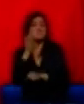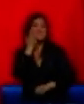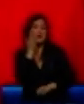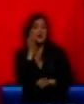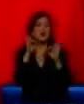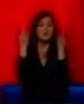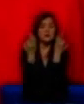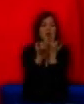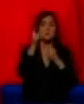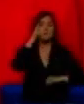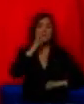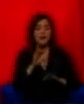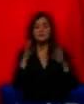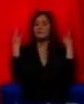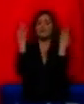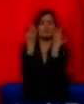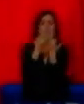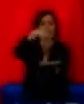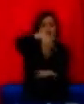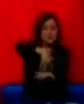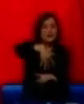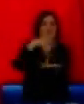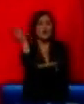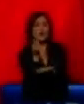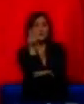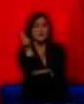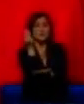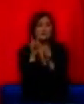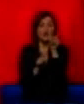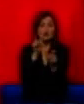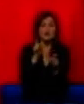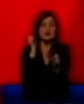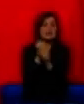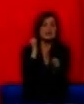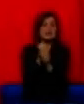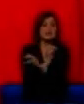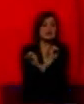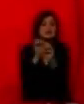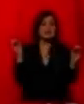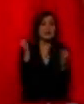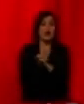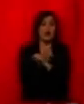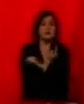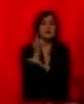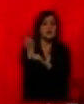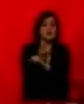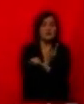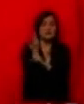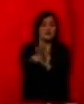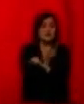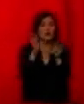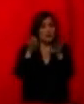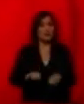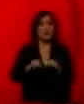familia, padres de familia, estudiantes, jóvenes, personas desempleadas que pueden trabajar por horas. Tenemos el asunto de